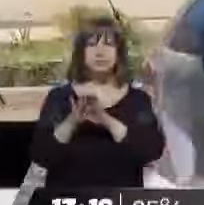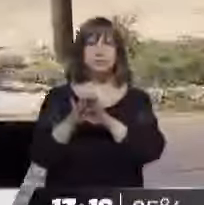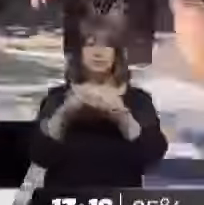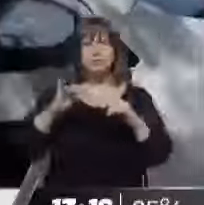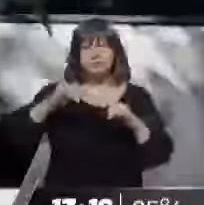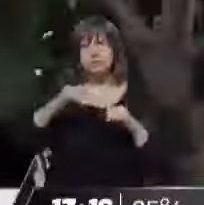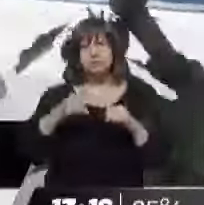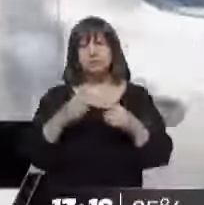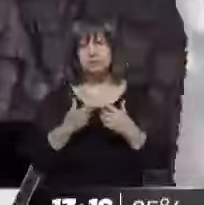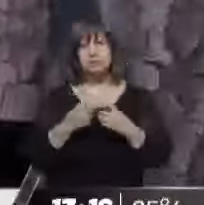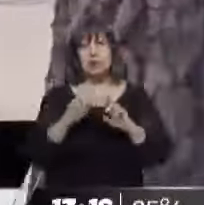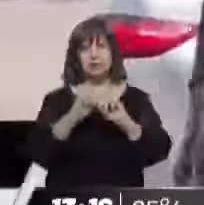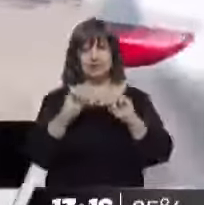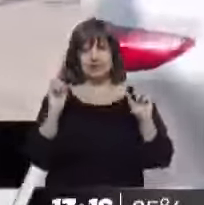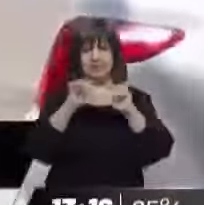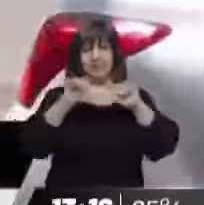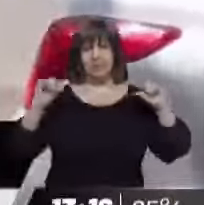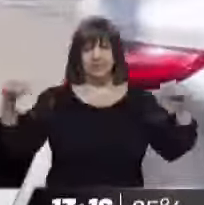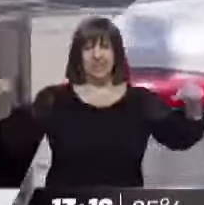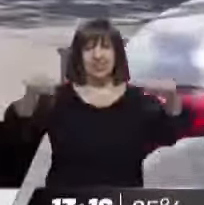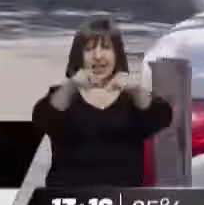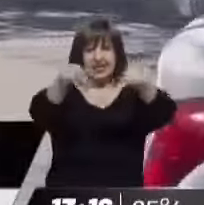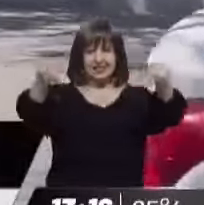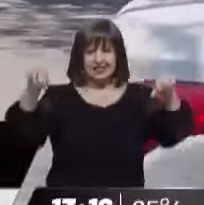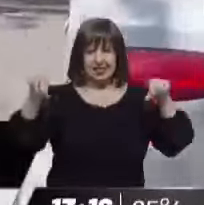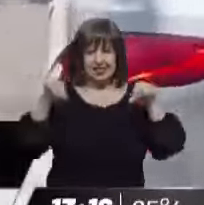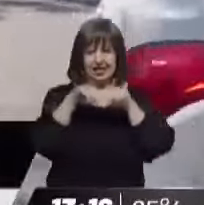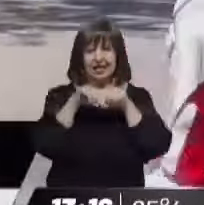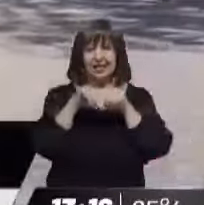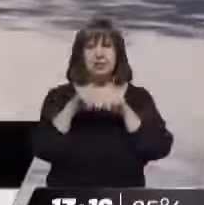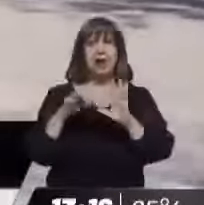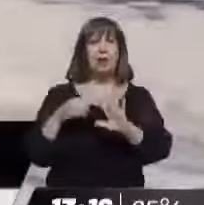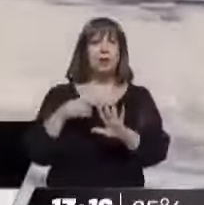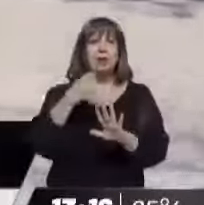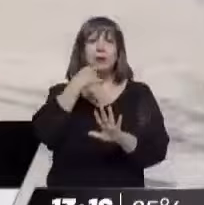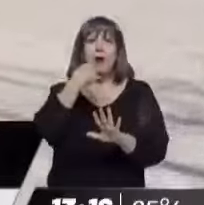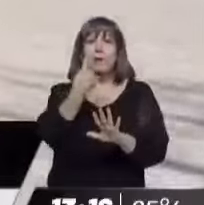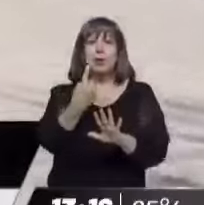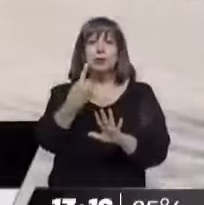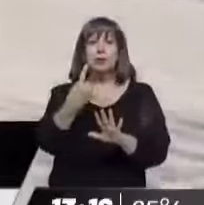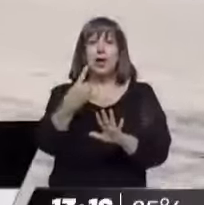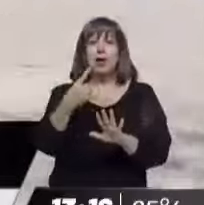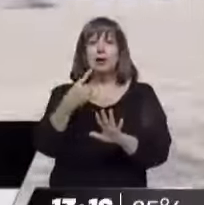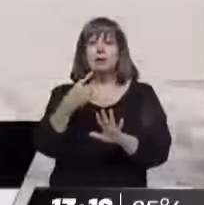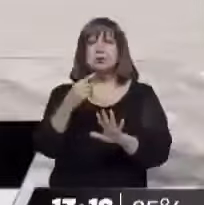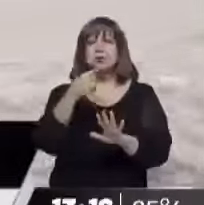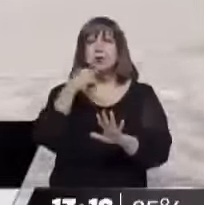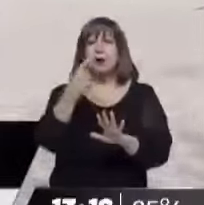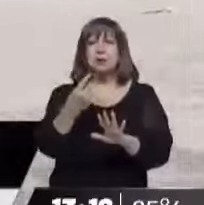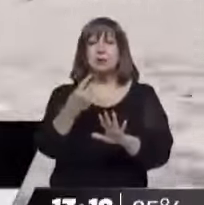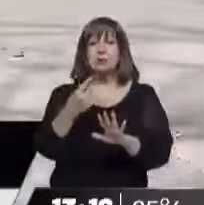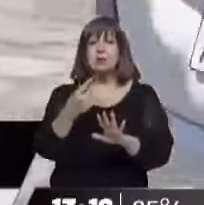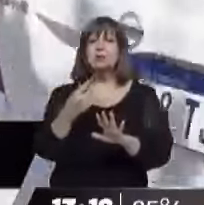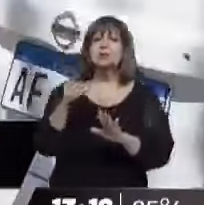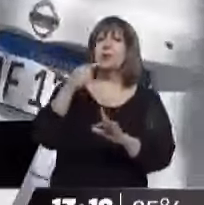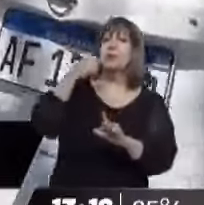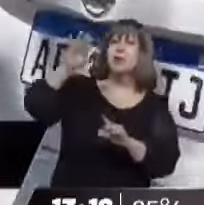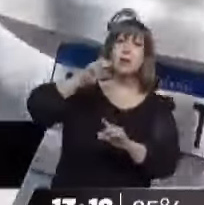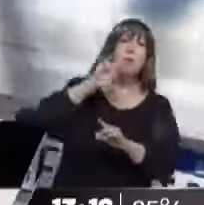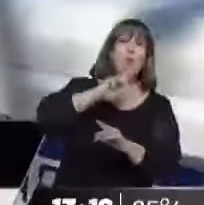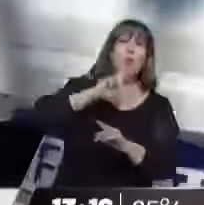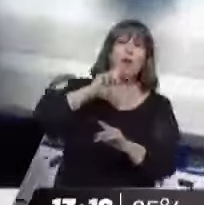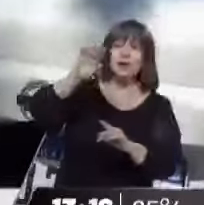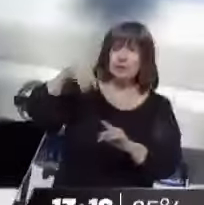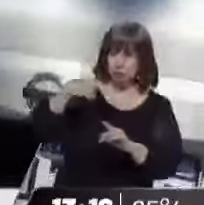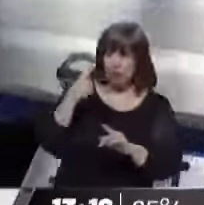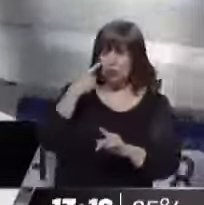Sí, está todo cercado. A ver, vamos a ver. Vamos a consultarle a otros vecinos también. Allá tenés un taller mecánico, creo. Chica, ¿ustedes son vecinas de acá, de